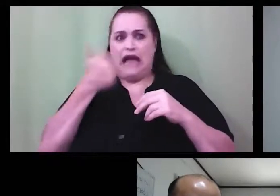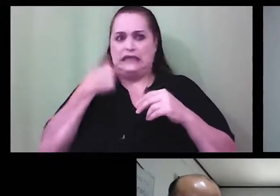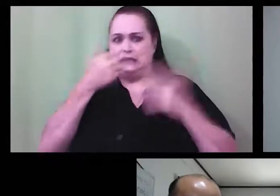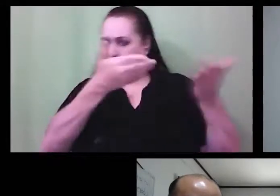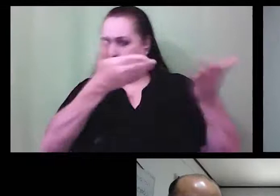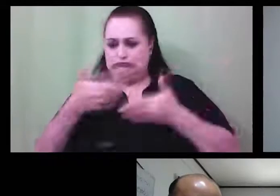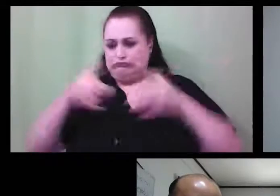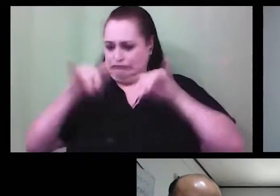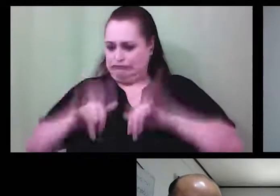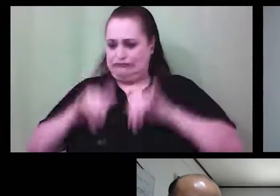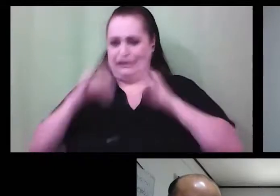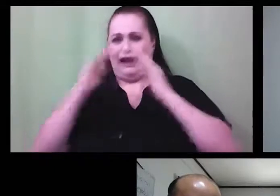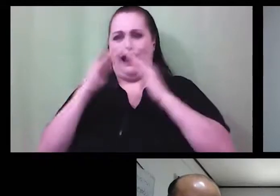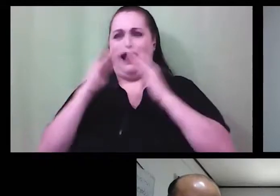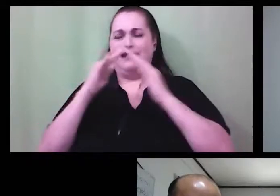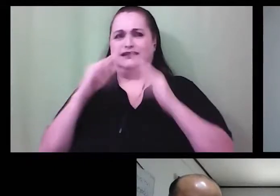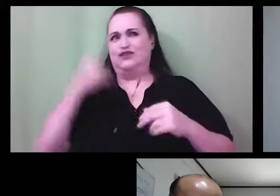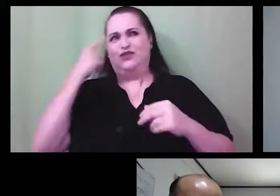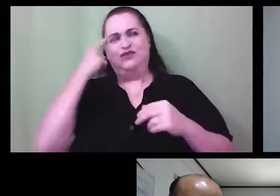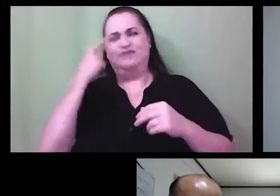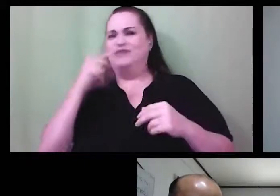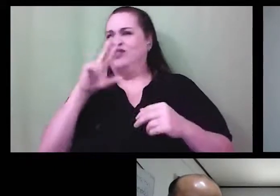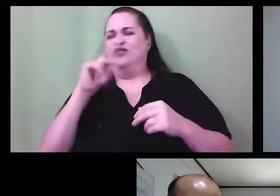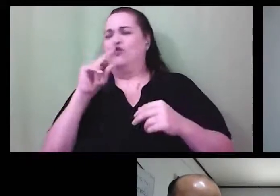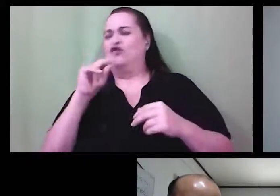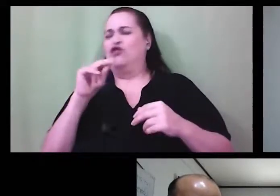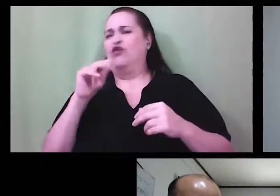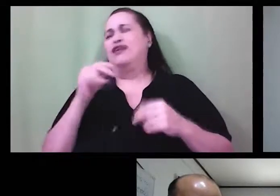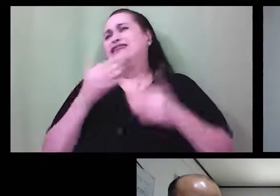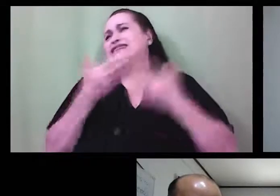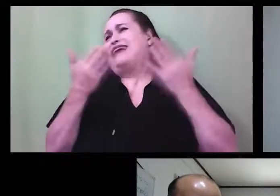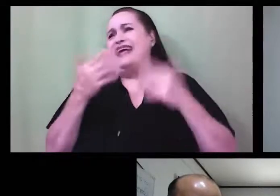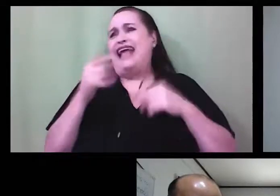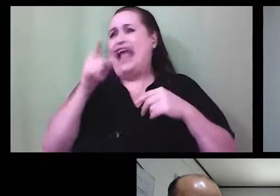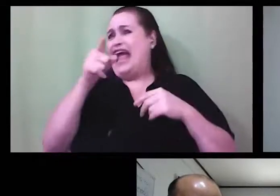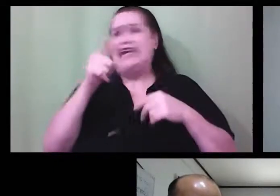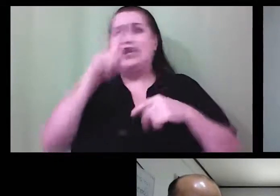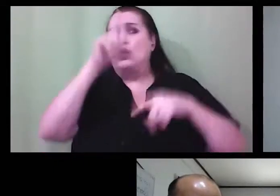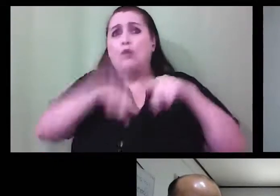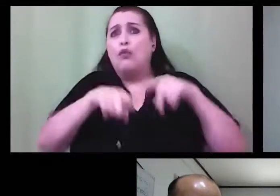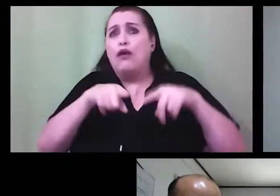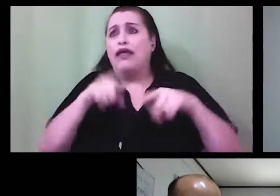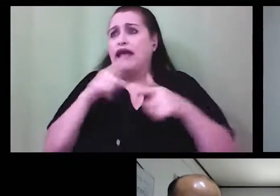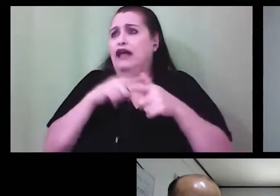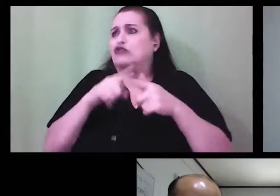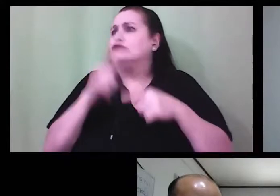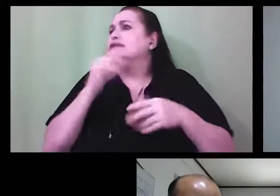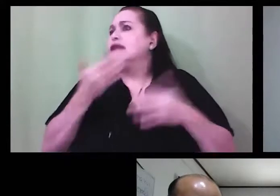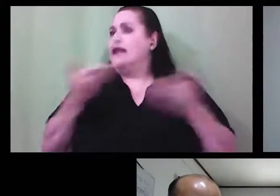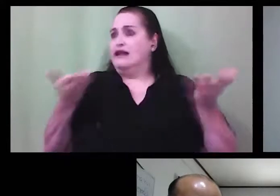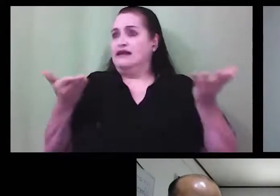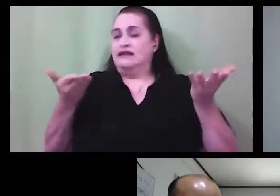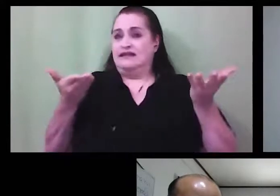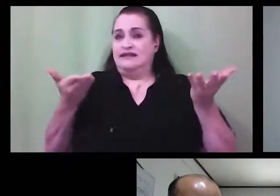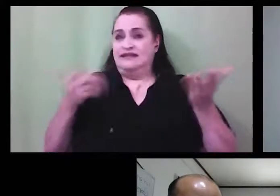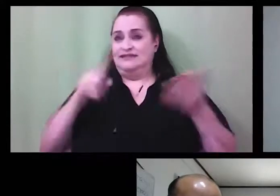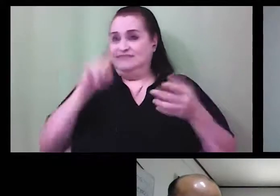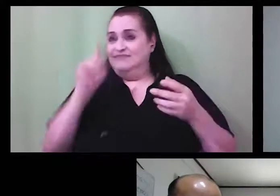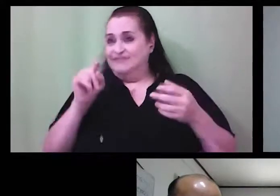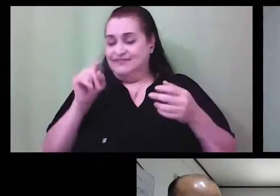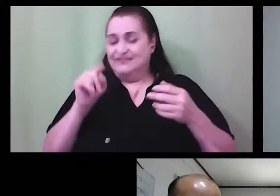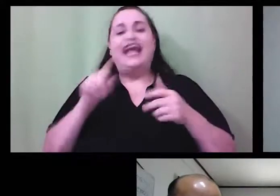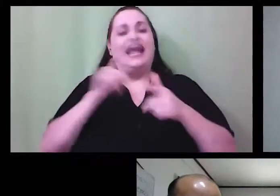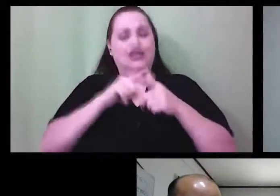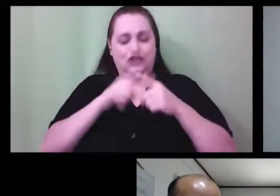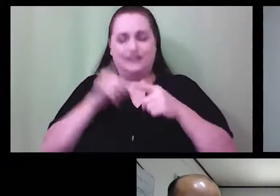la casa. Yo dije, no, y es que si ella no va a poder, ¿quién, verdad? Así